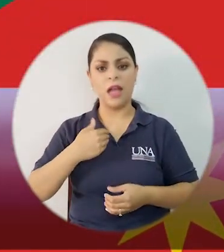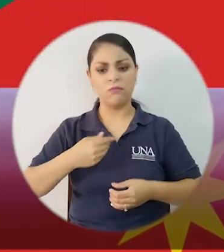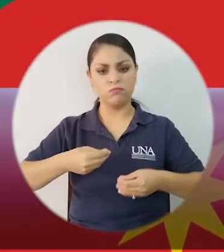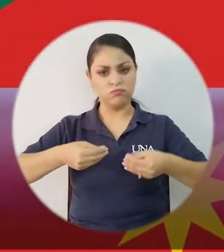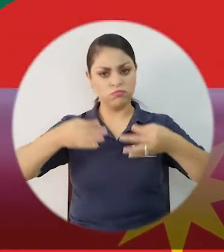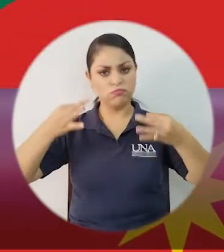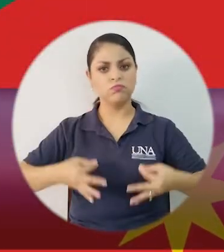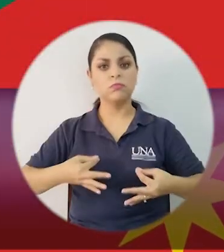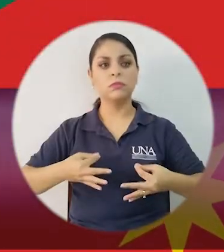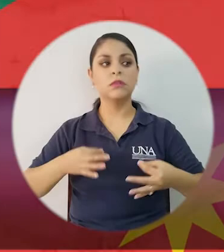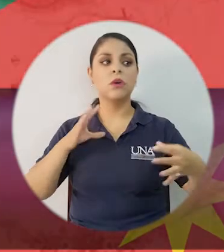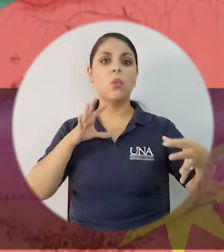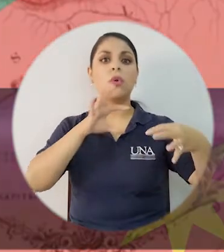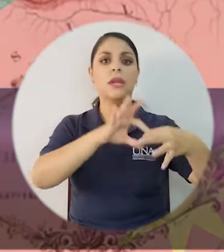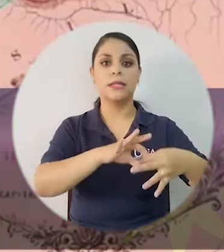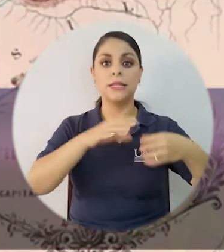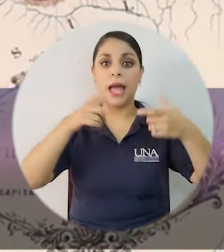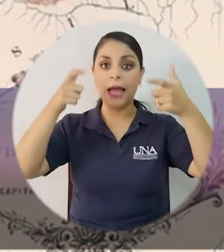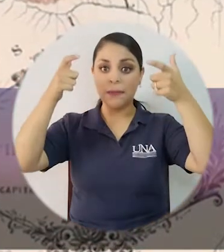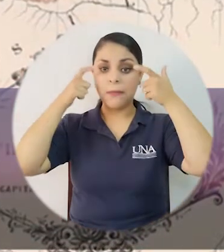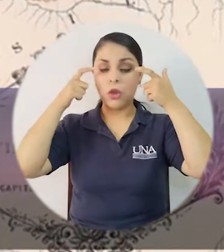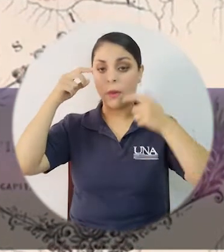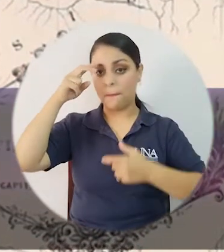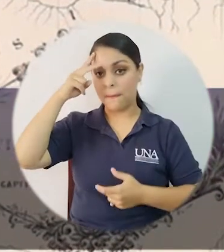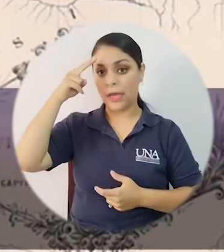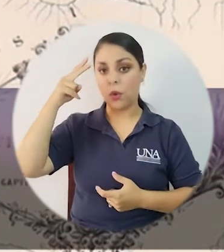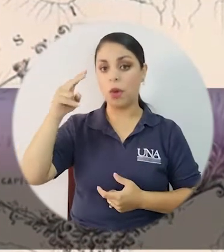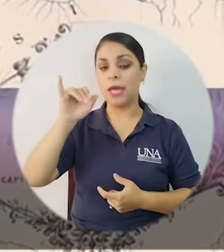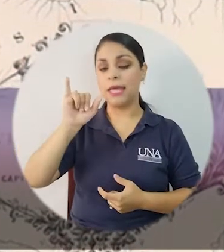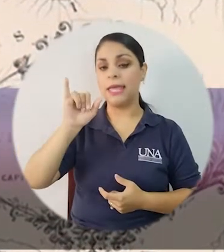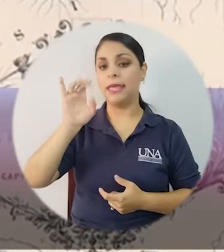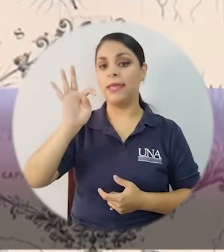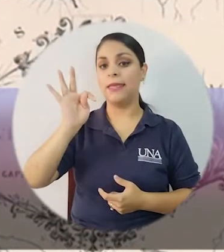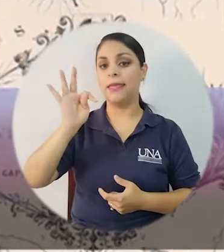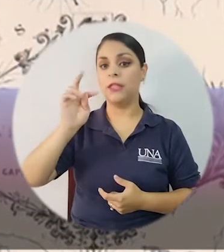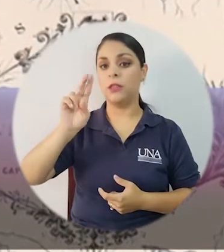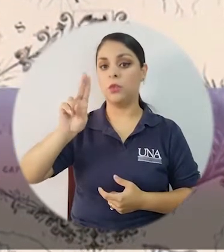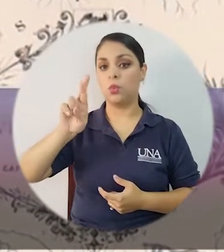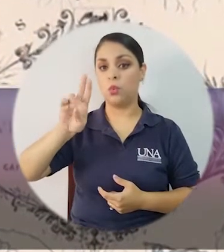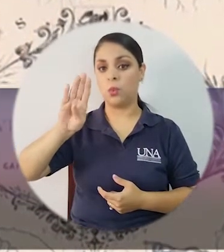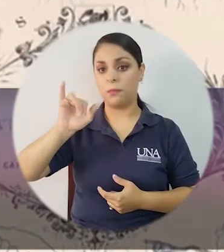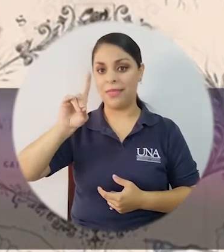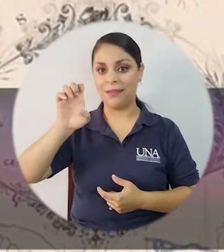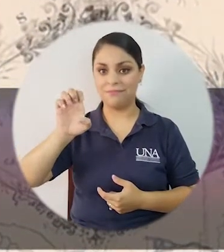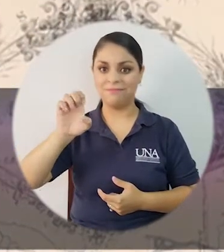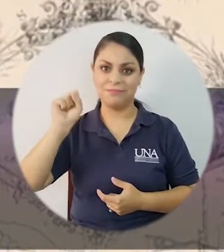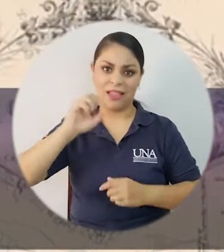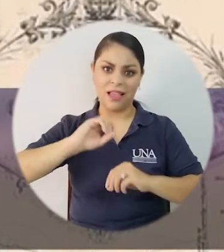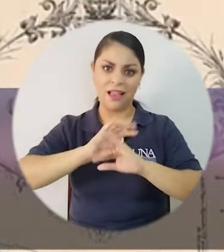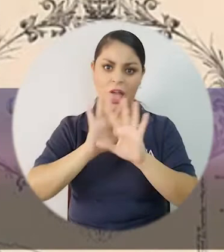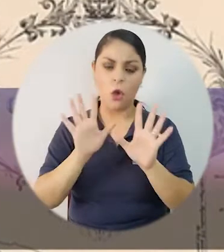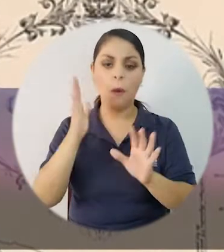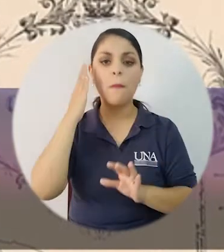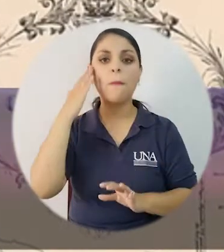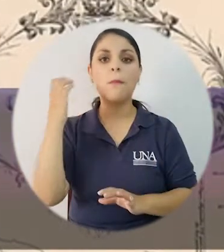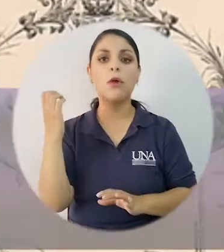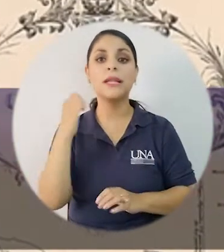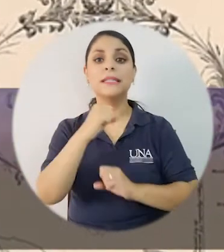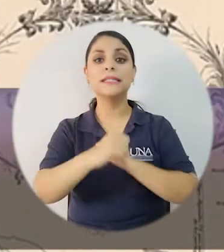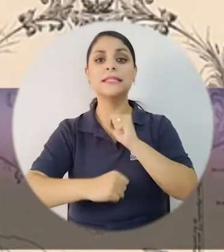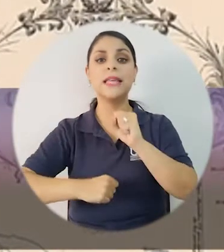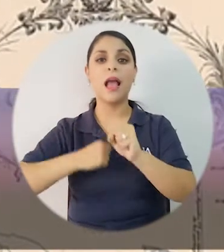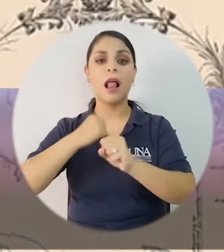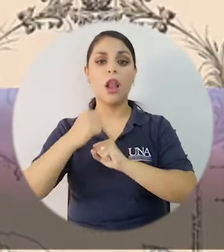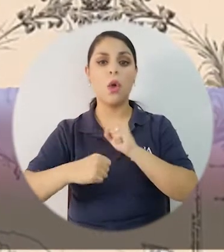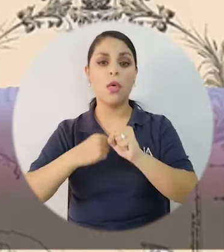tomara la determinación de unirse al Imperio de México, de Iturbide. ¿Por qué? Porque el siglo XIX es la consolidación